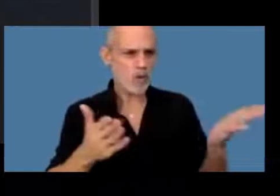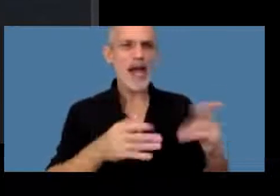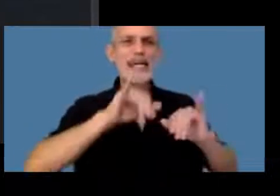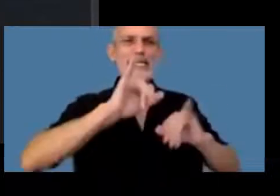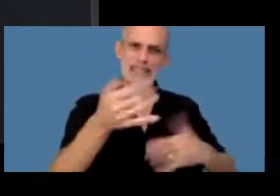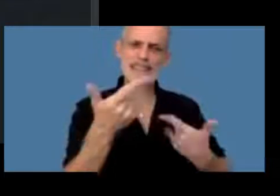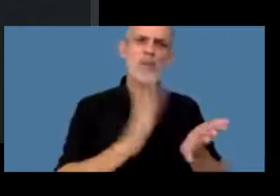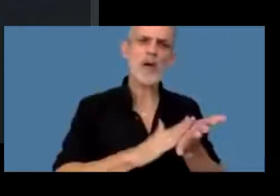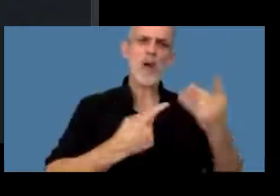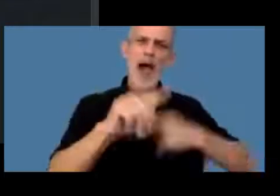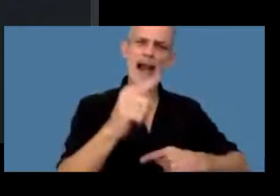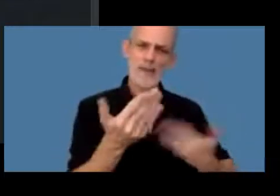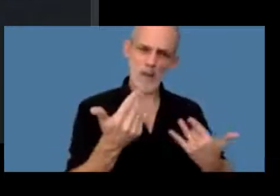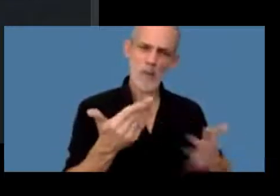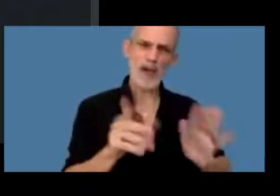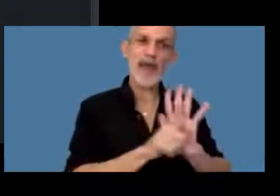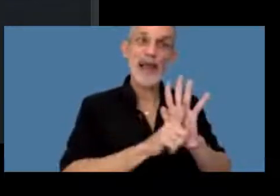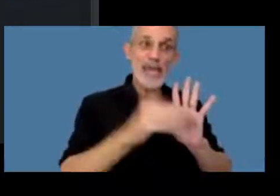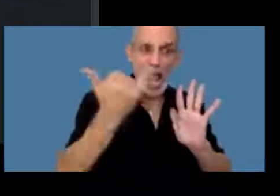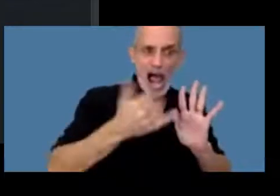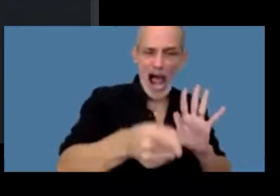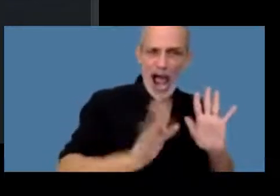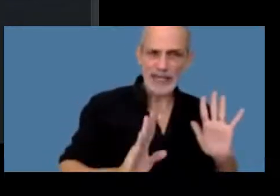contrario, digamos, si hay jurisprudencia sobre eso,